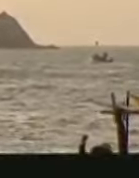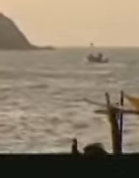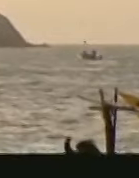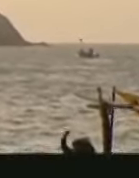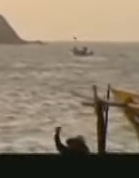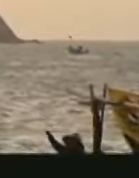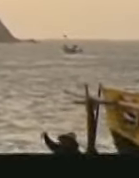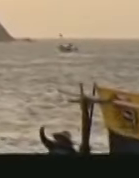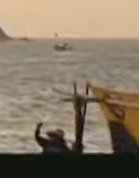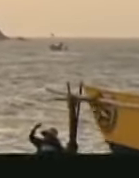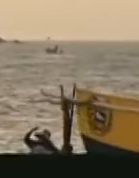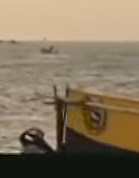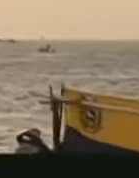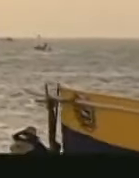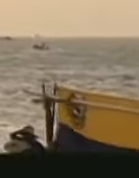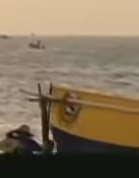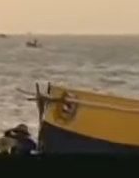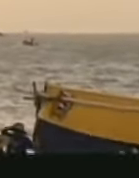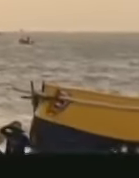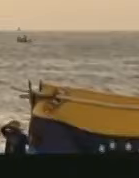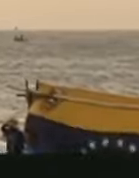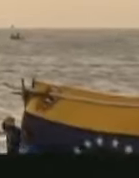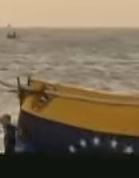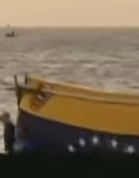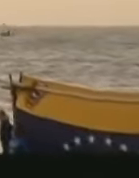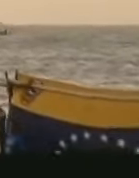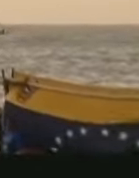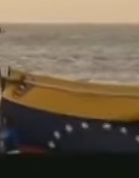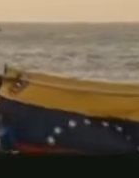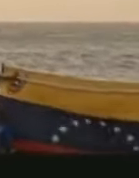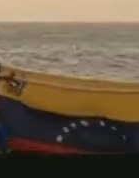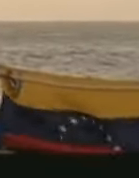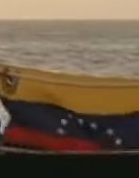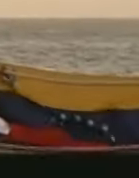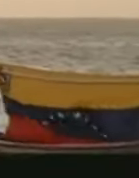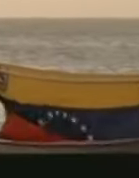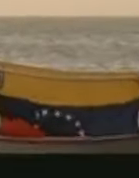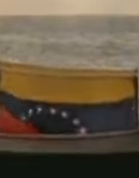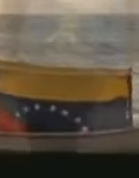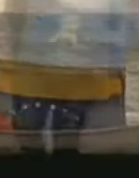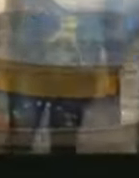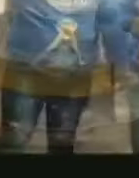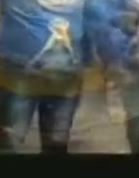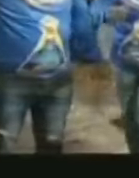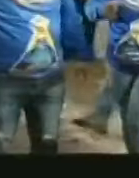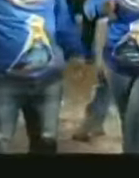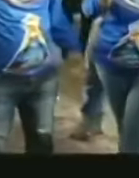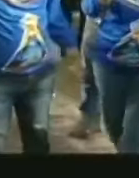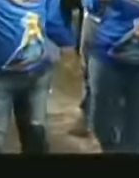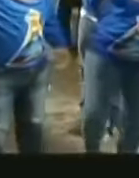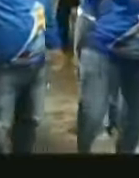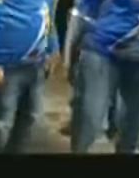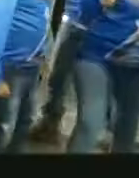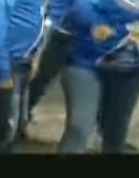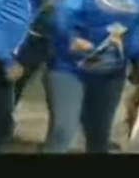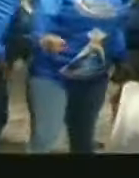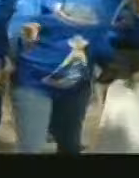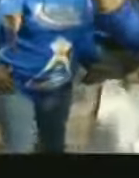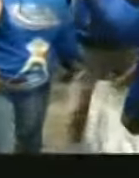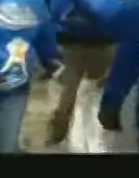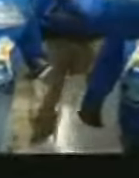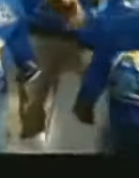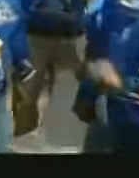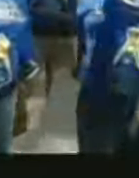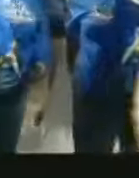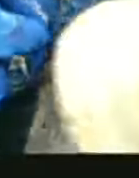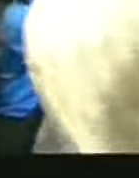De aquí, de la tierra donde nace el sol, yo soy de aquí, del oriente labrado. Yo soy de